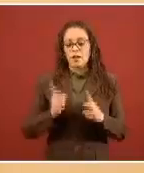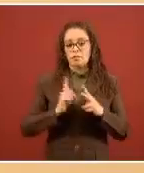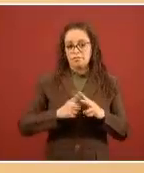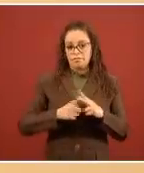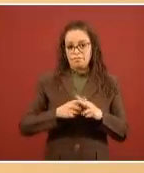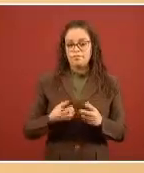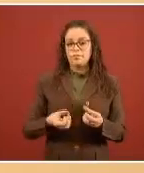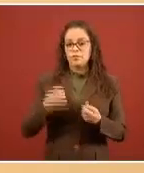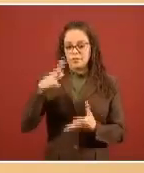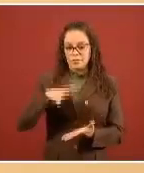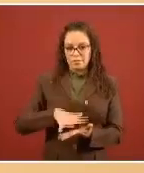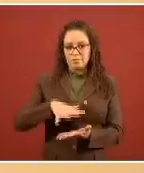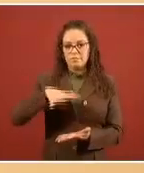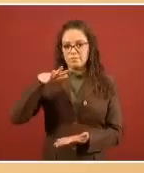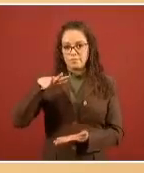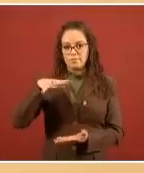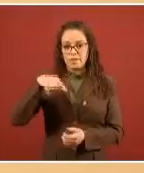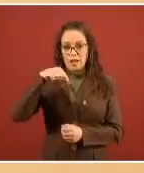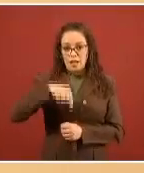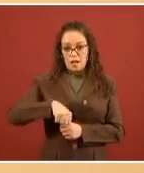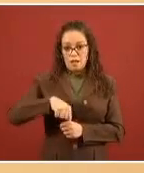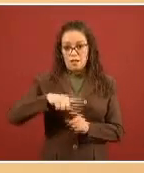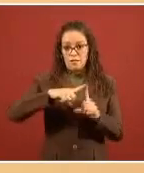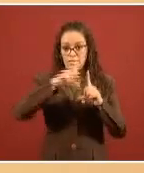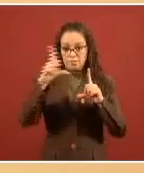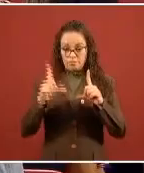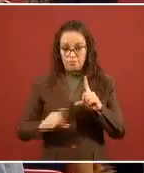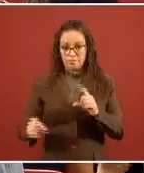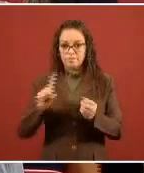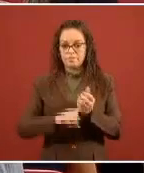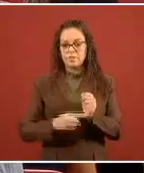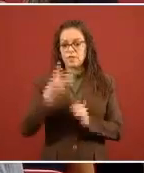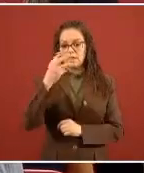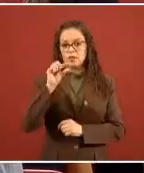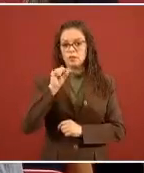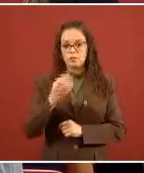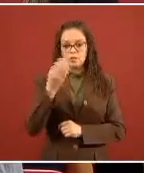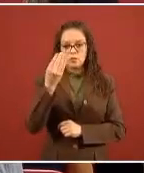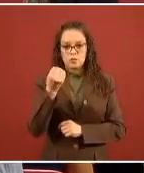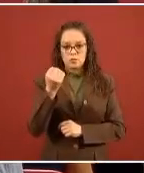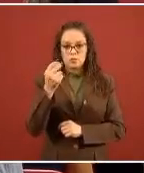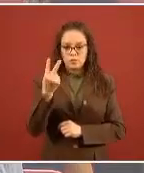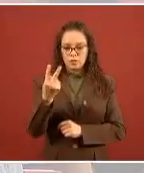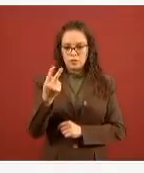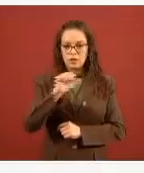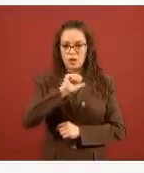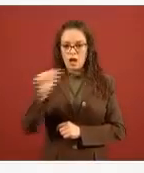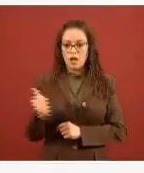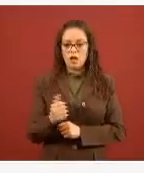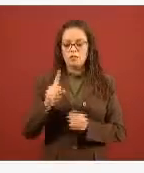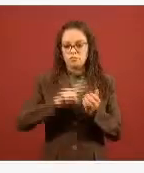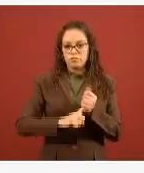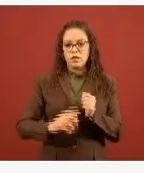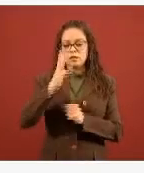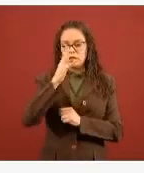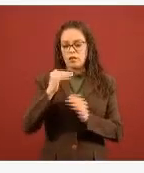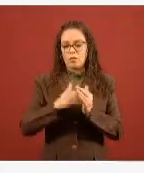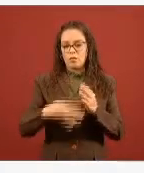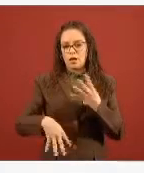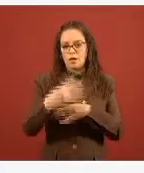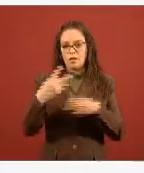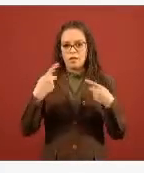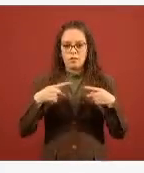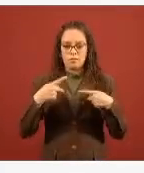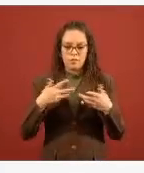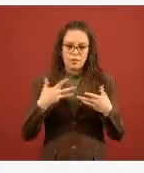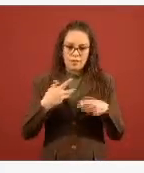incidencia acumulada, que para efectos del país es de 3.92 al corte de los 5.014 casos, y